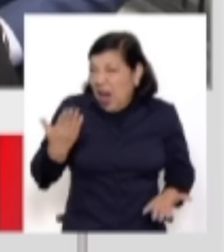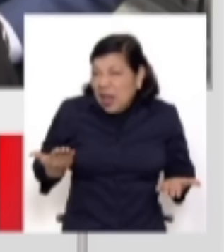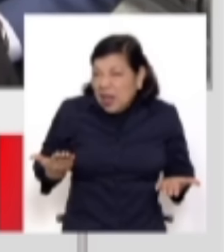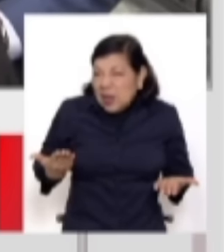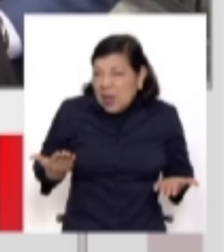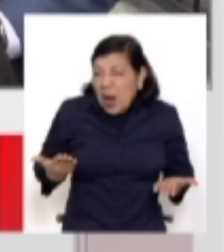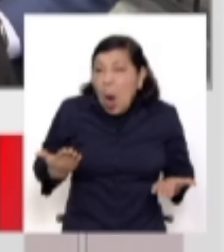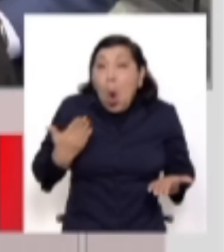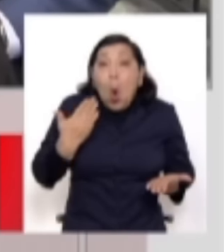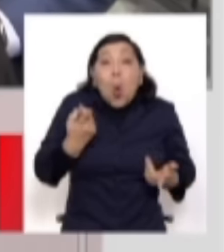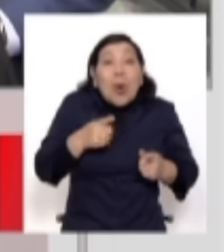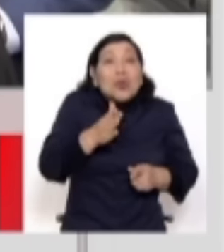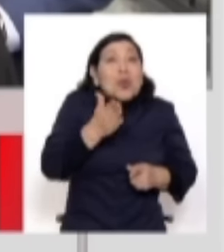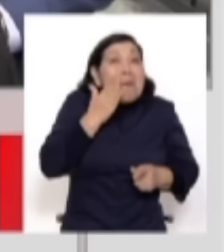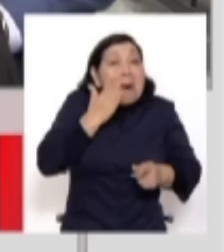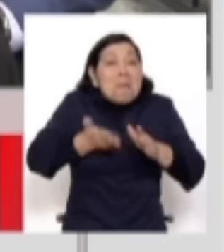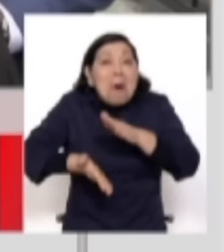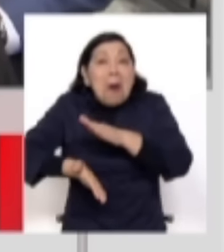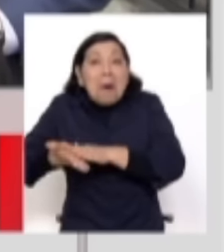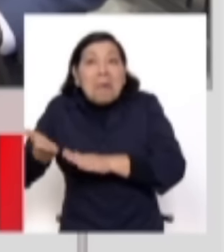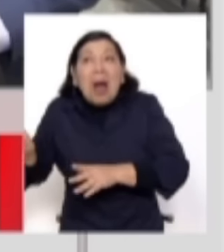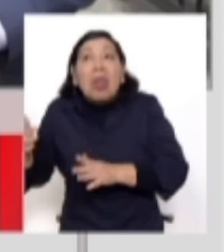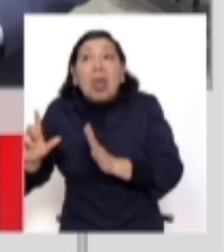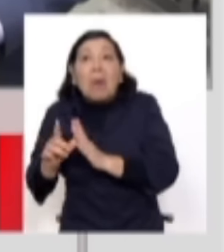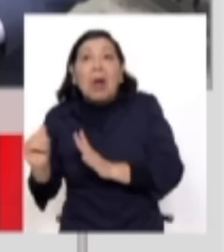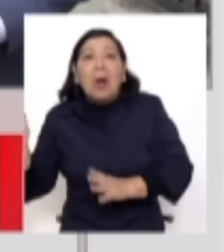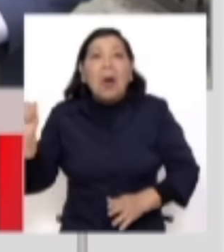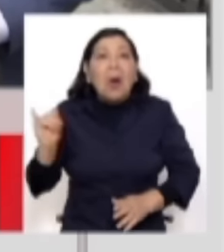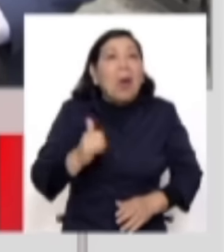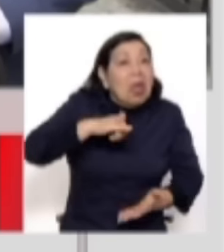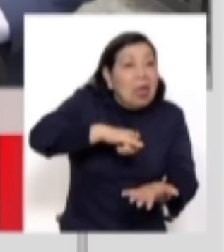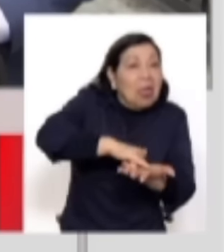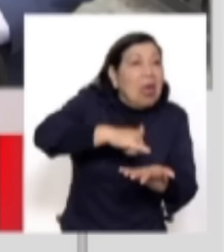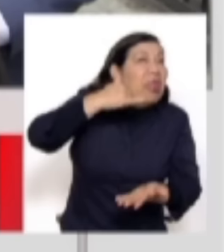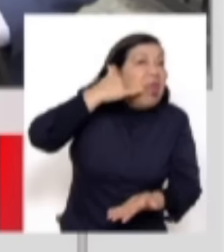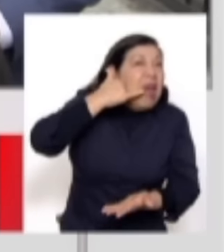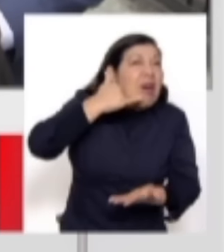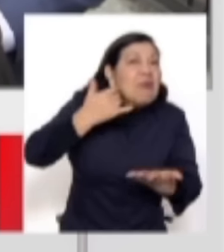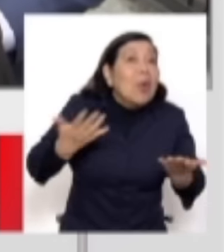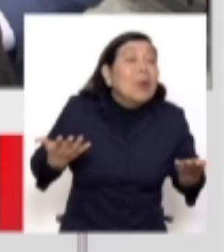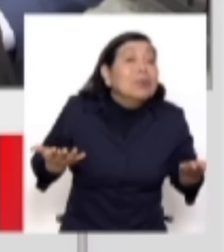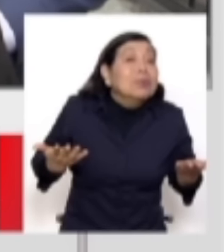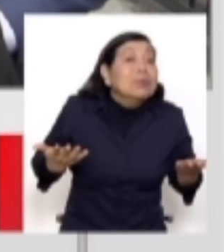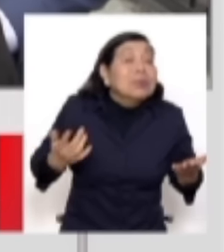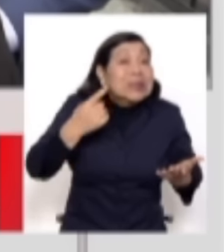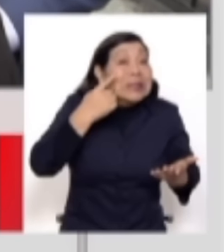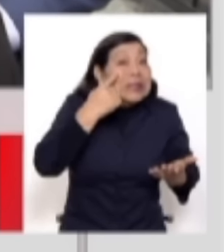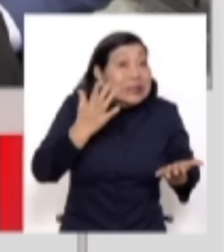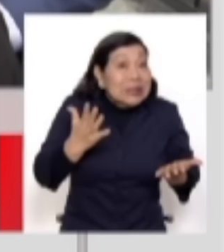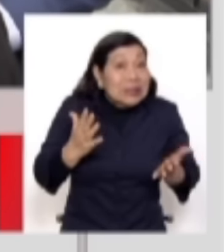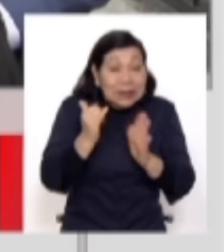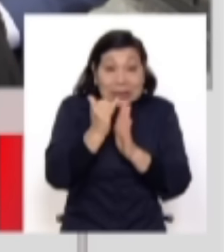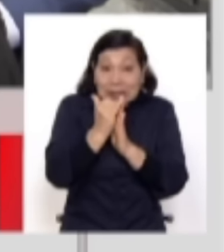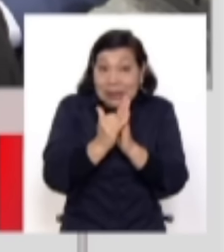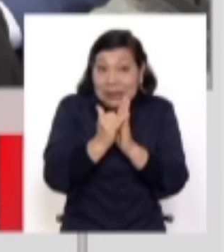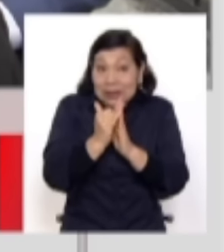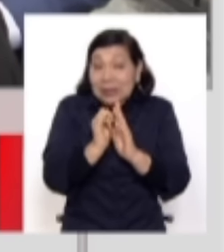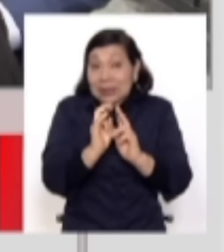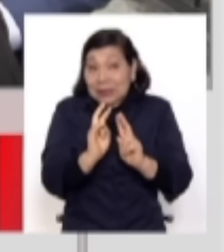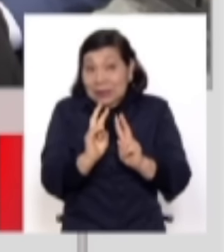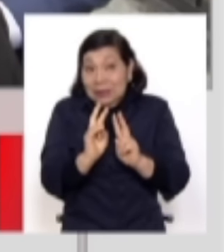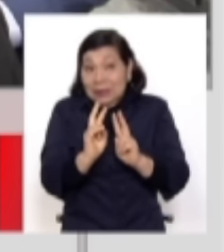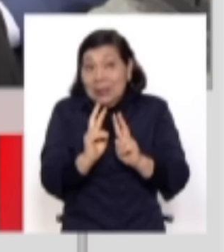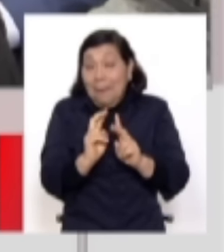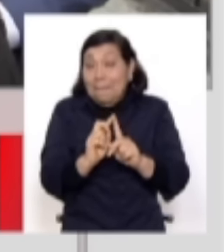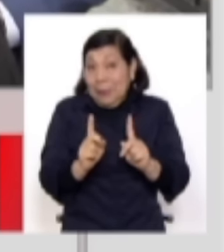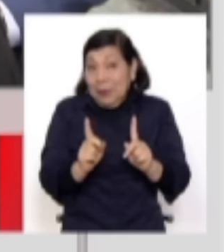justo la madre ha salido, entra esta llamada, engañan a ese pequeño. Ahora, Se puede ver en las imágenes que hemos estado compartiendo